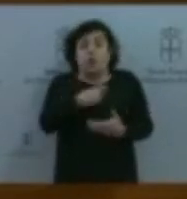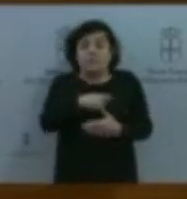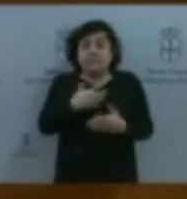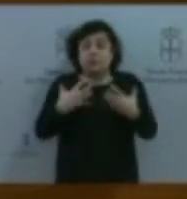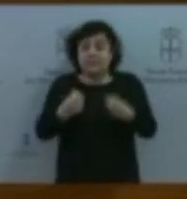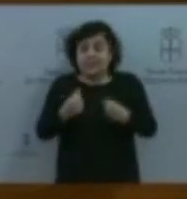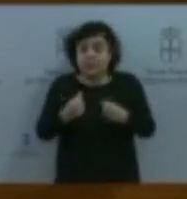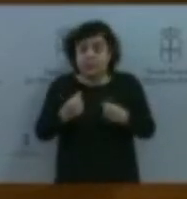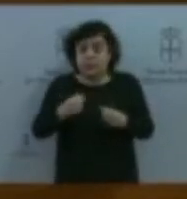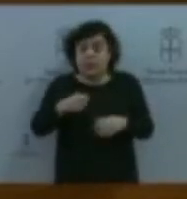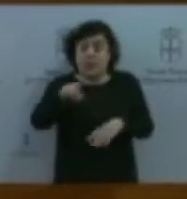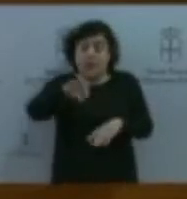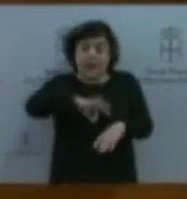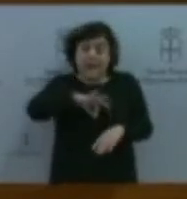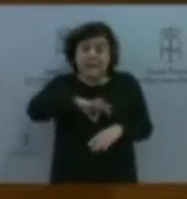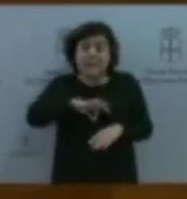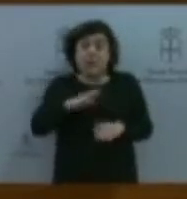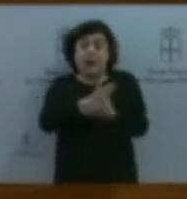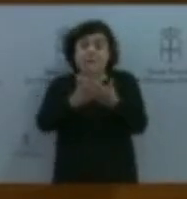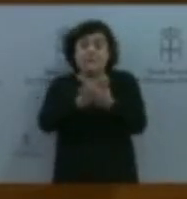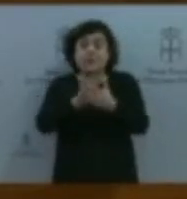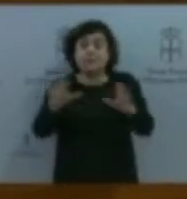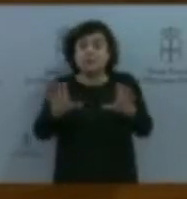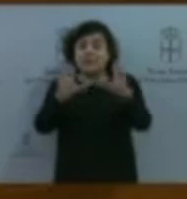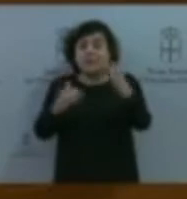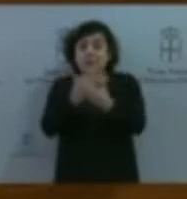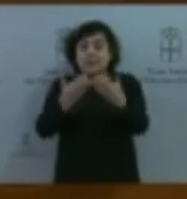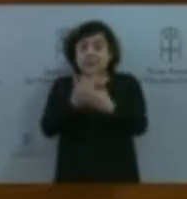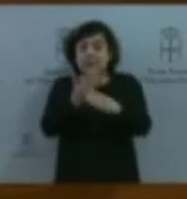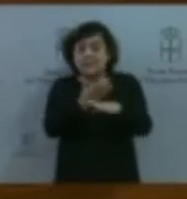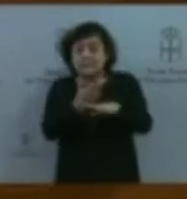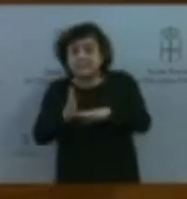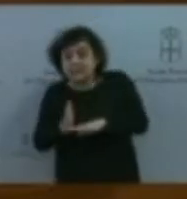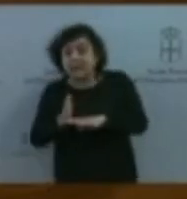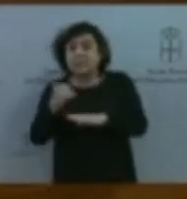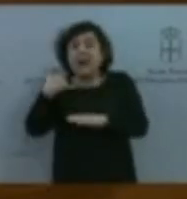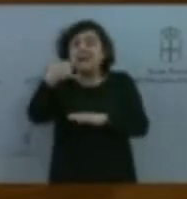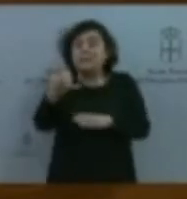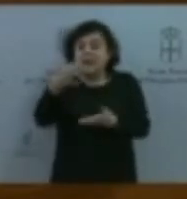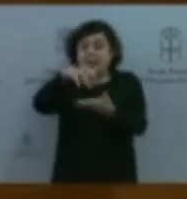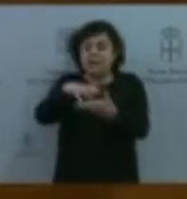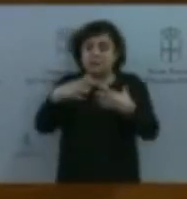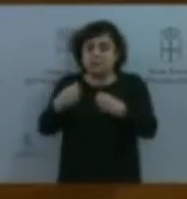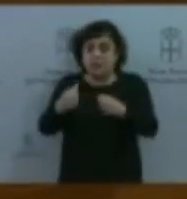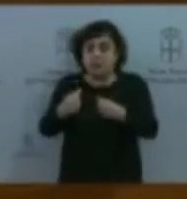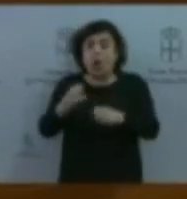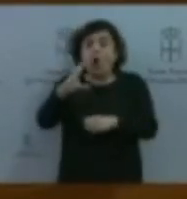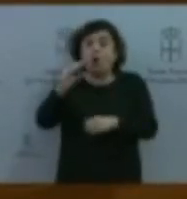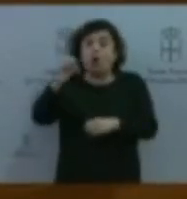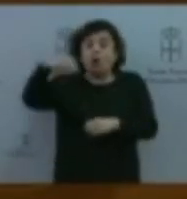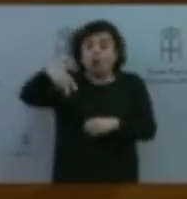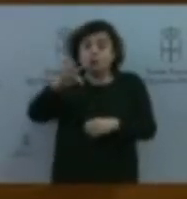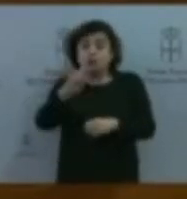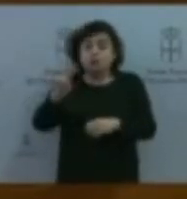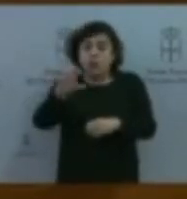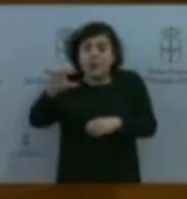retrasos para llamar por teléfono, por ejemplo, al centro de salud de Contrueces, y que llamabas y te daban cita para 10 días después. La gripe ya se te había pasado, cualquier